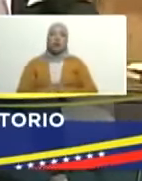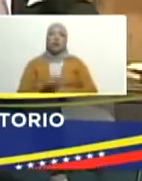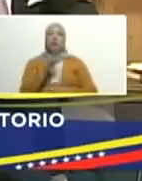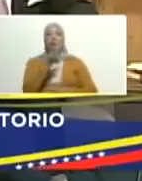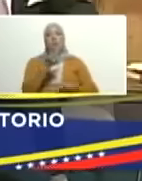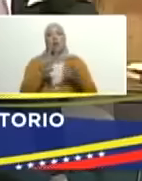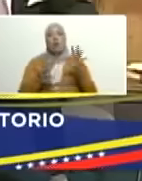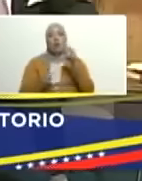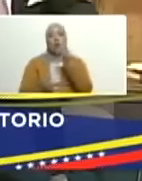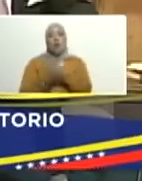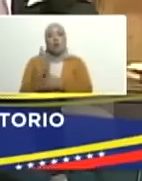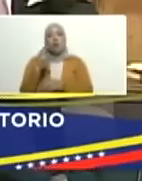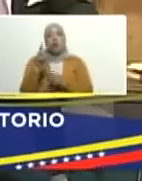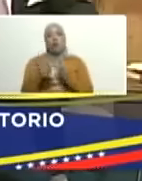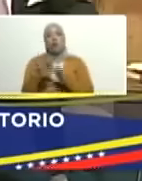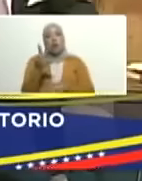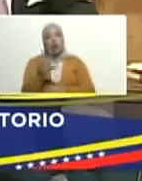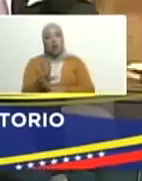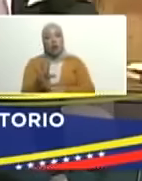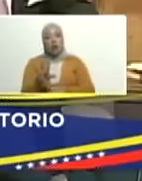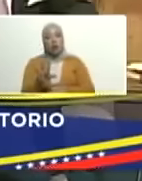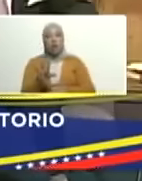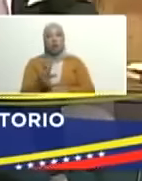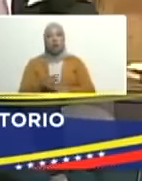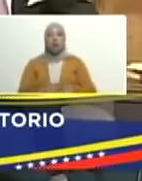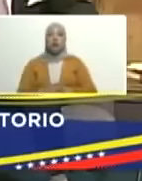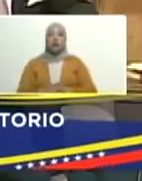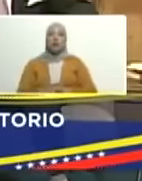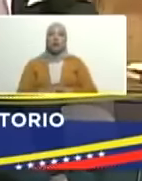29 de mayo 2003,